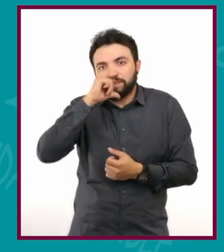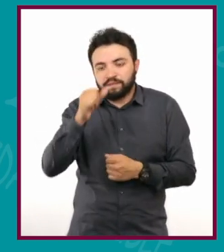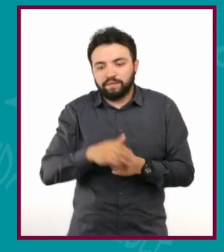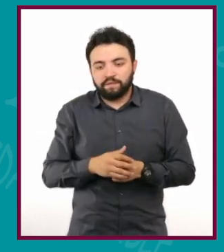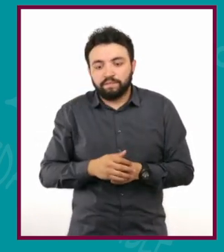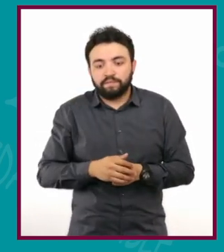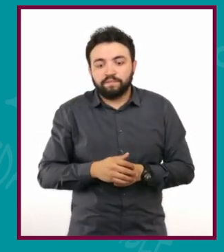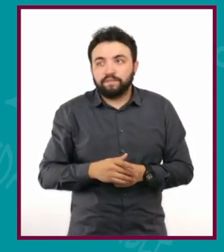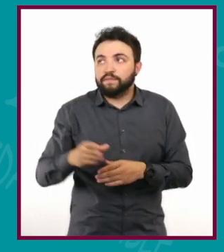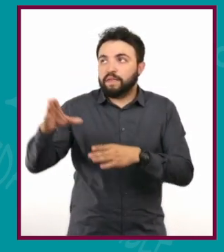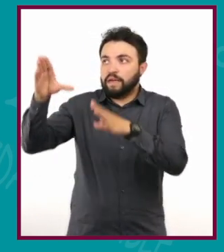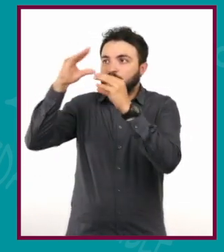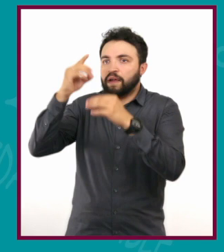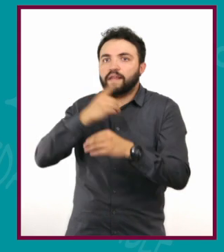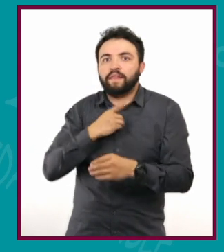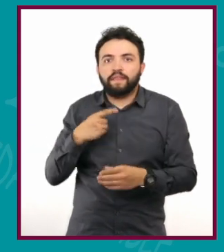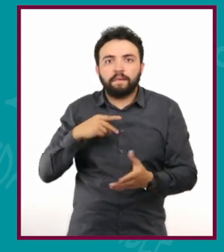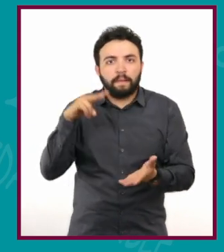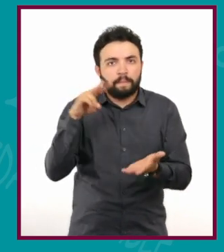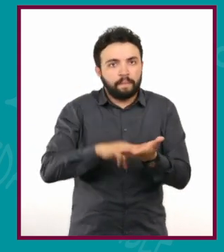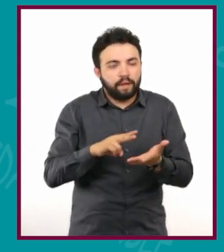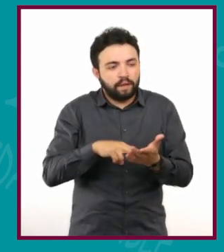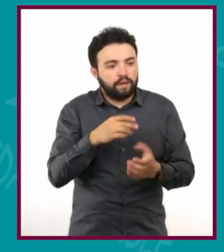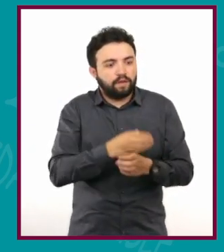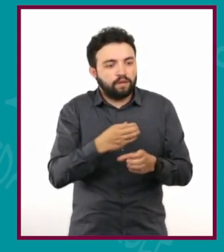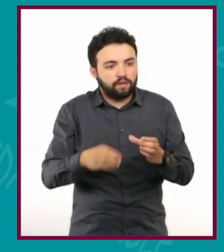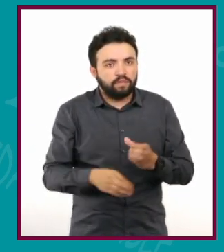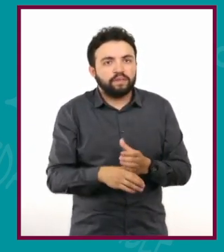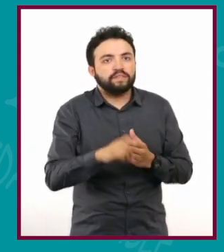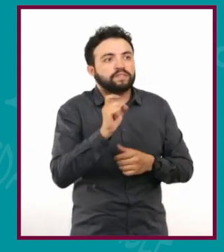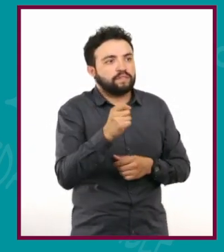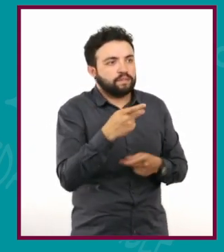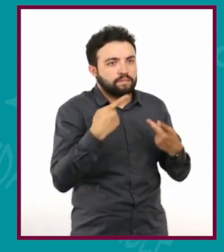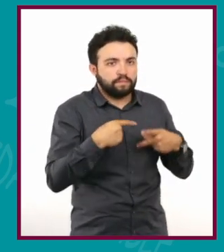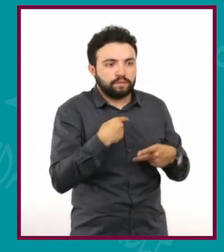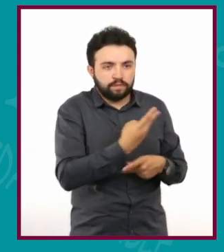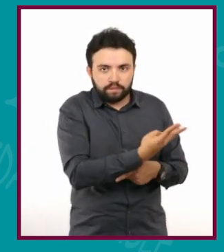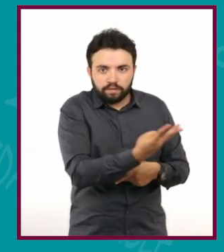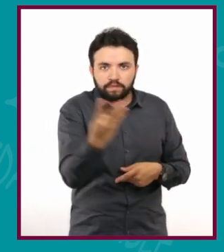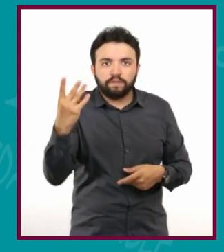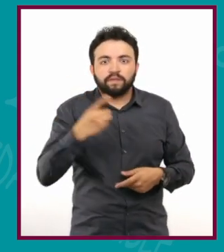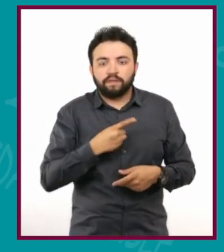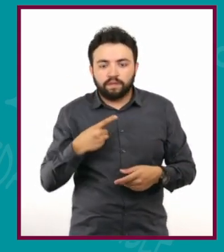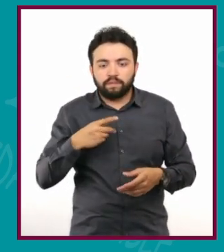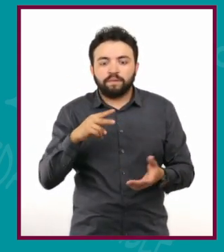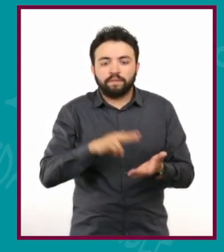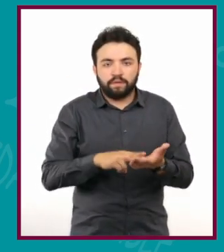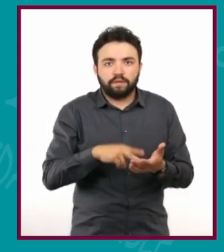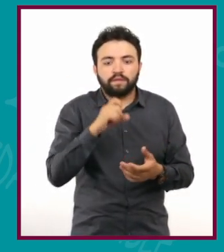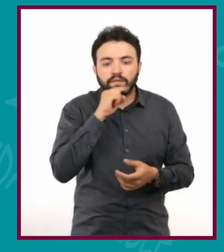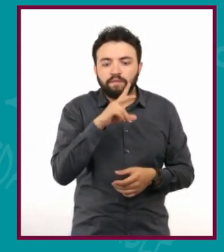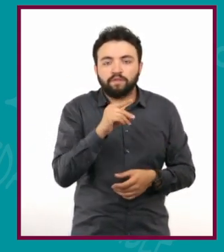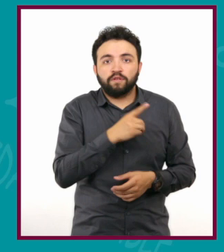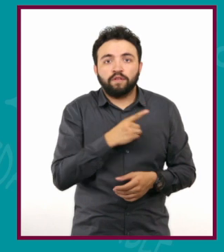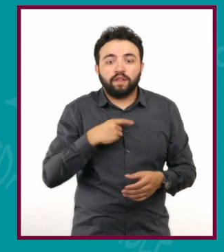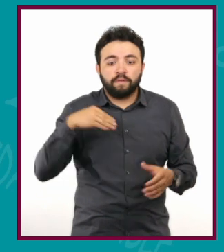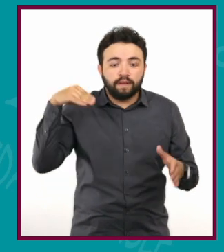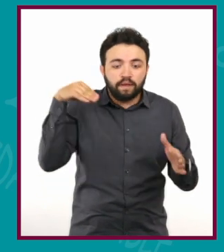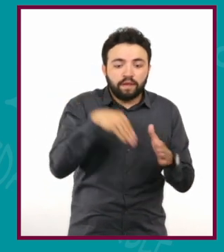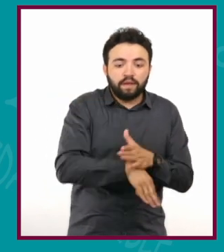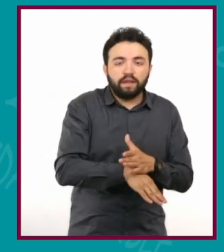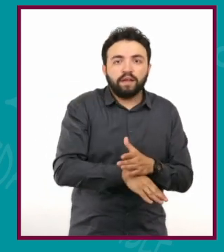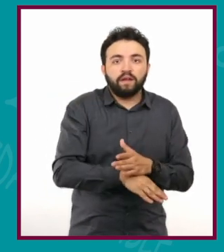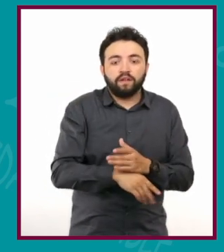debemos de valorar las cosas que tenemos, a quienes están con nosotros, y pues que no hay que dejarnos caer